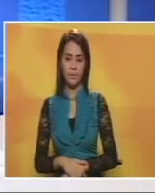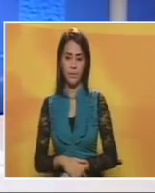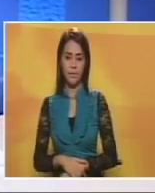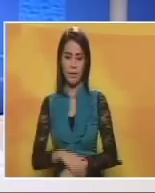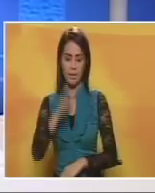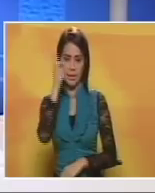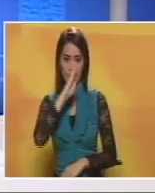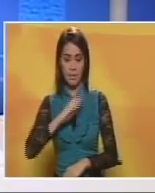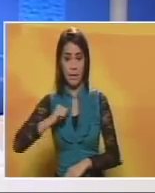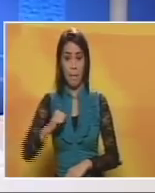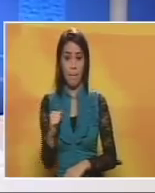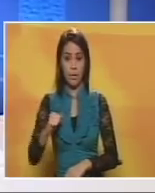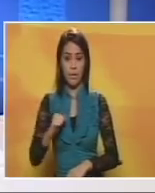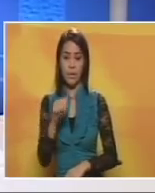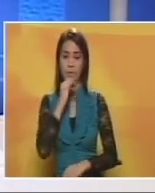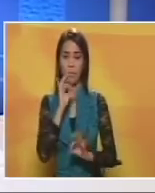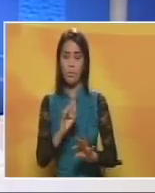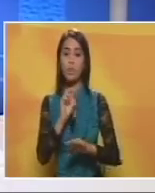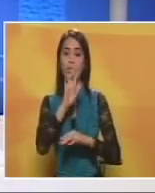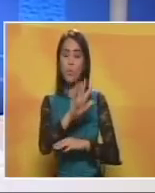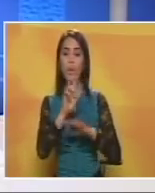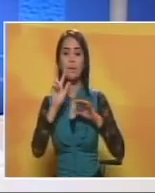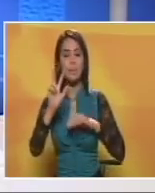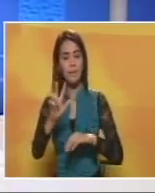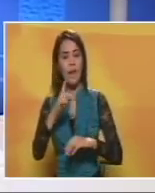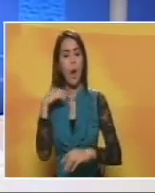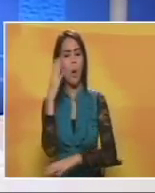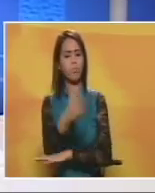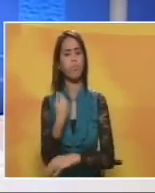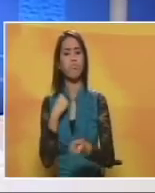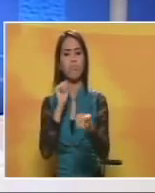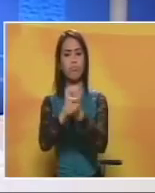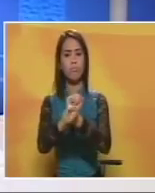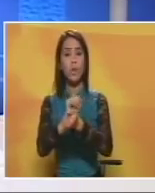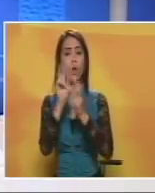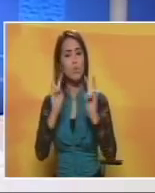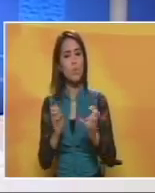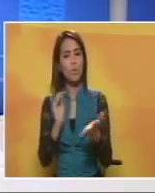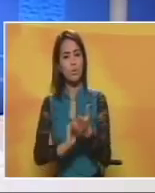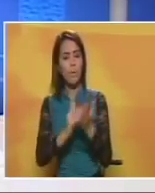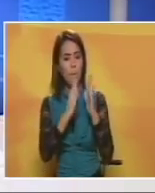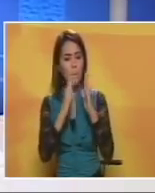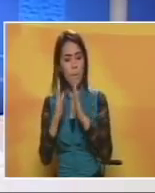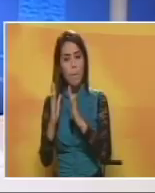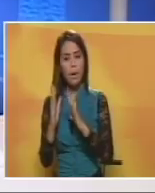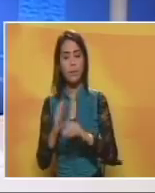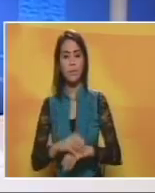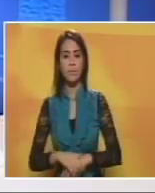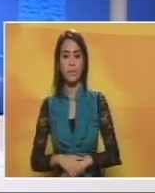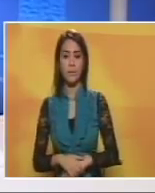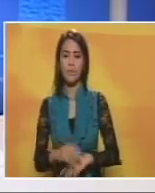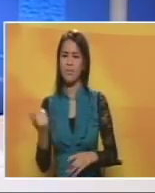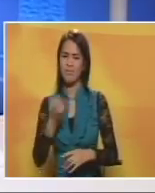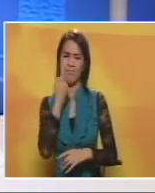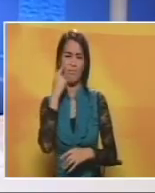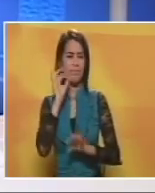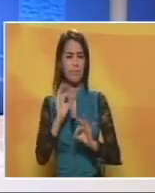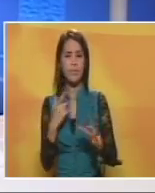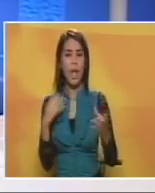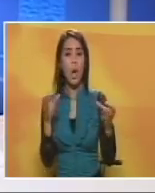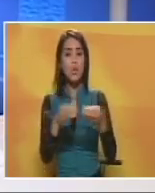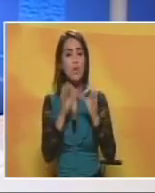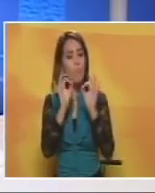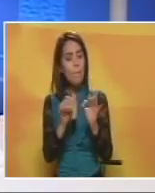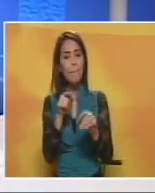En Brasil, la Policía Federal emitió 53 órdenes de detención en una nueva fase de la Operación Lavallato, que busca desarticular a un